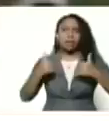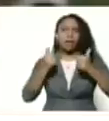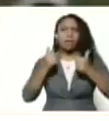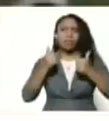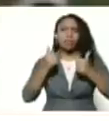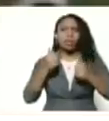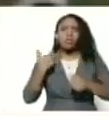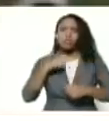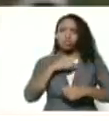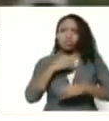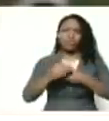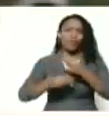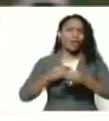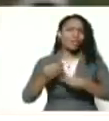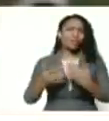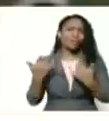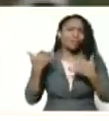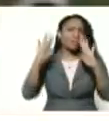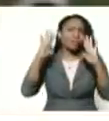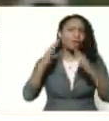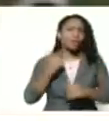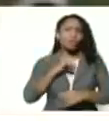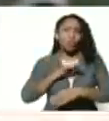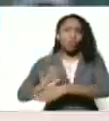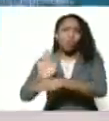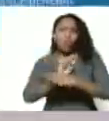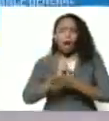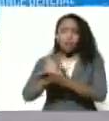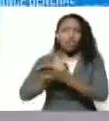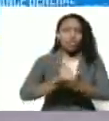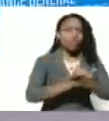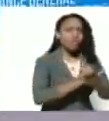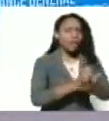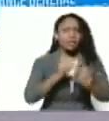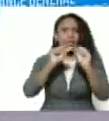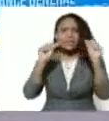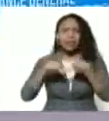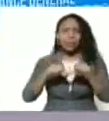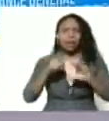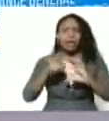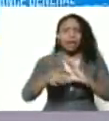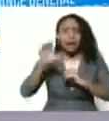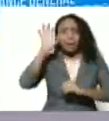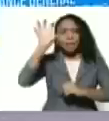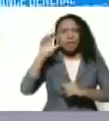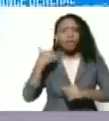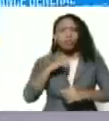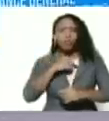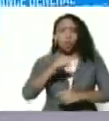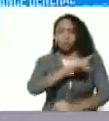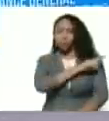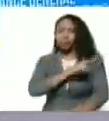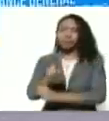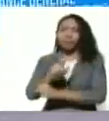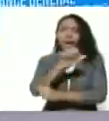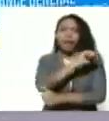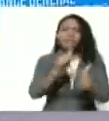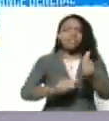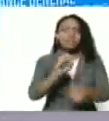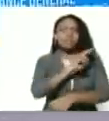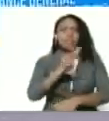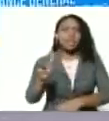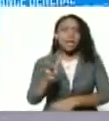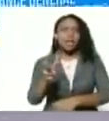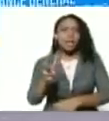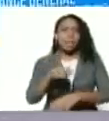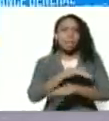¿Qué no hemos hecho para proteger al pueblo a través del sistema Carnet de la Patria? Por eso es mi orden directa a la vicepresidenta ejecutiva